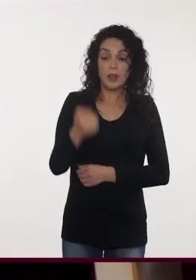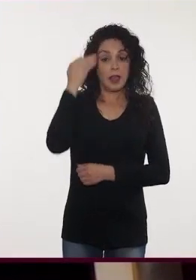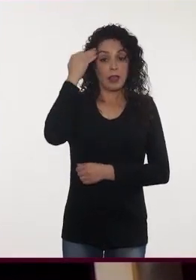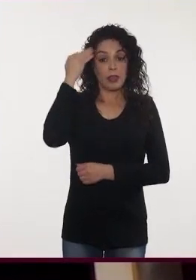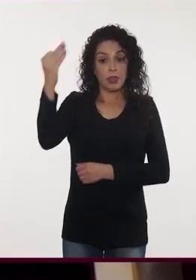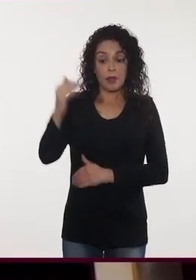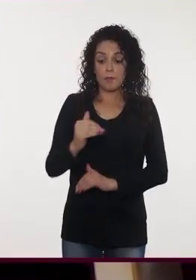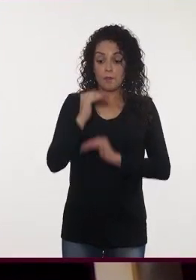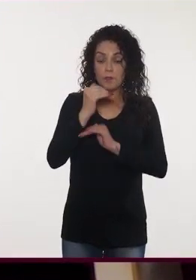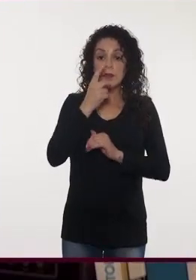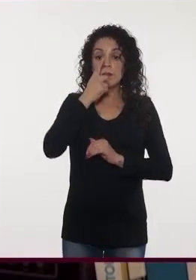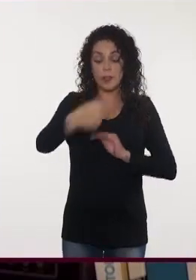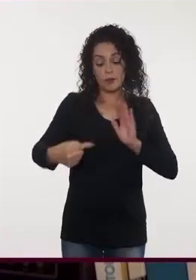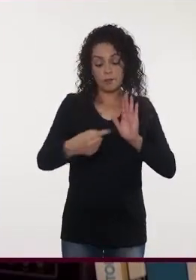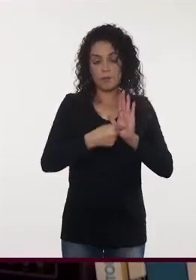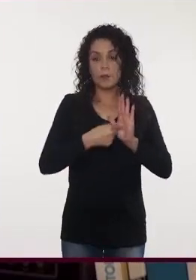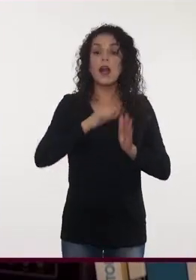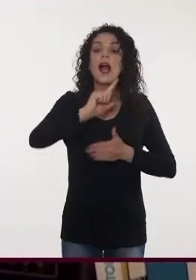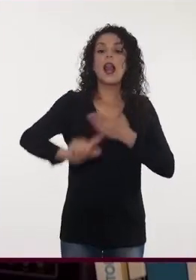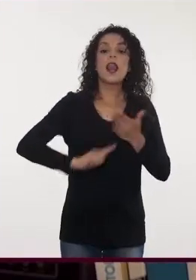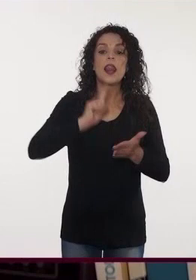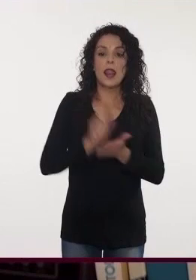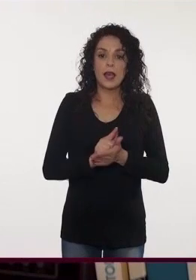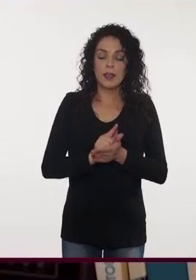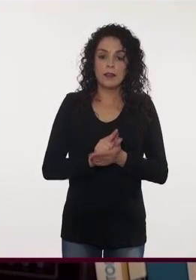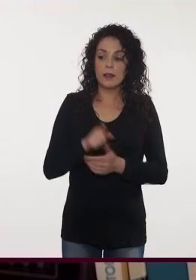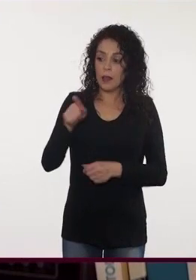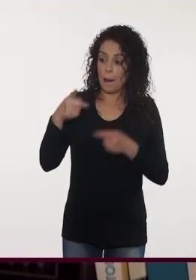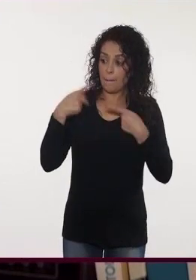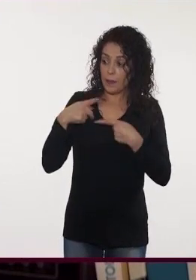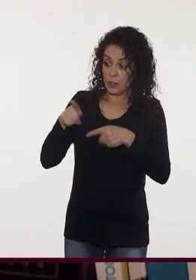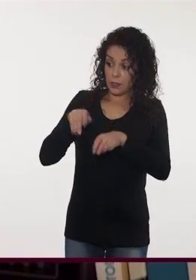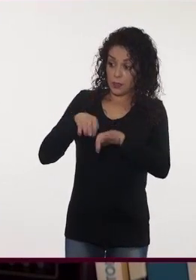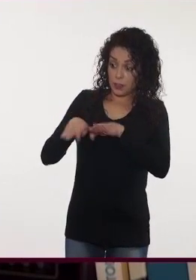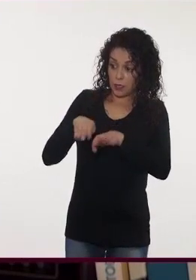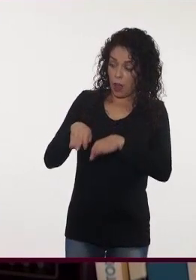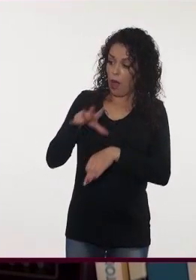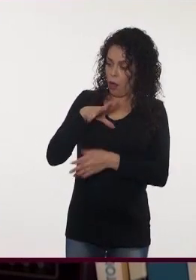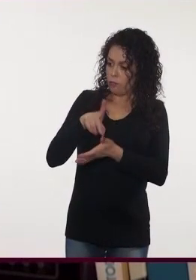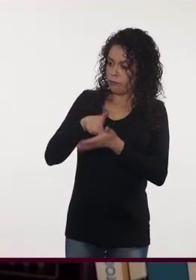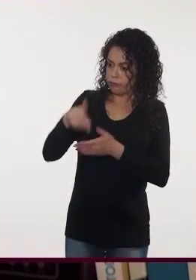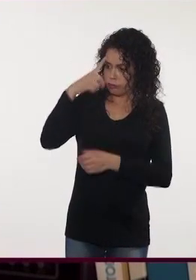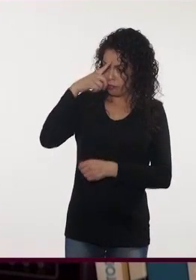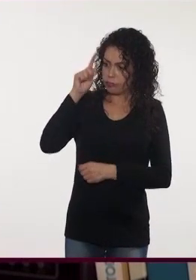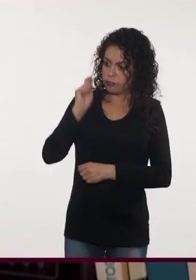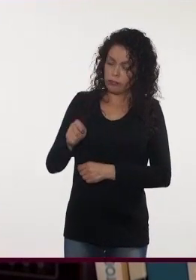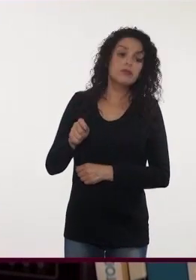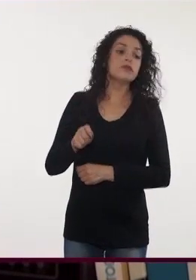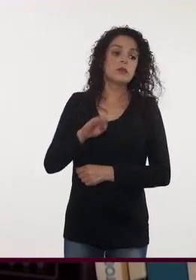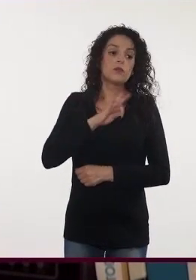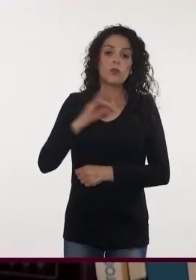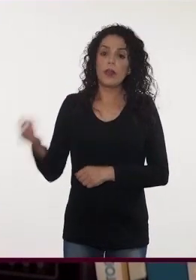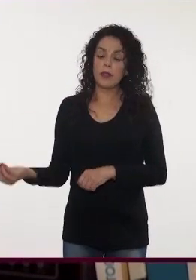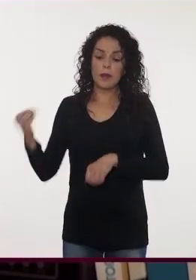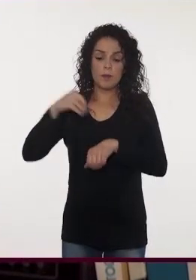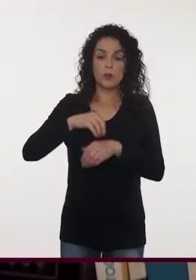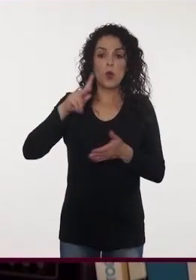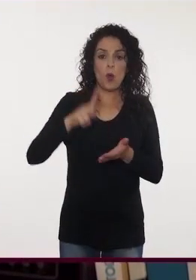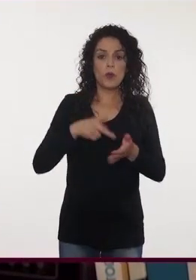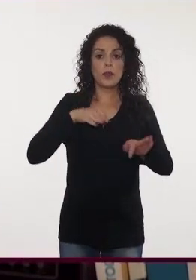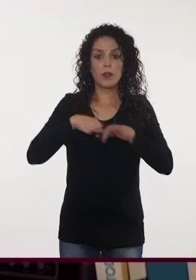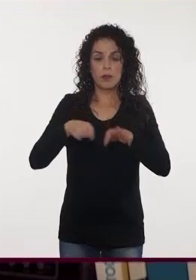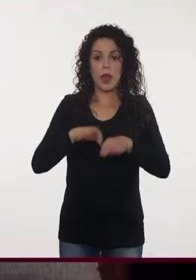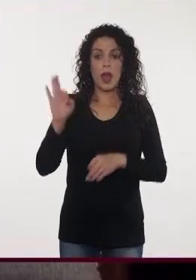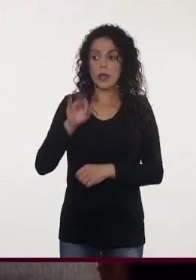tiempo establecido en la ley. Asimismo, la persona trabajadora tiene derecho a ser restituida en su puesto de trabajo si su discapacidad